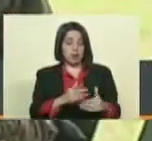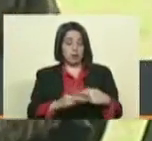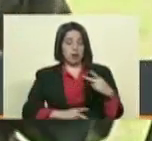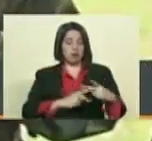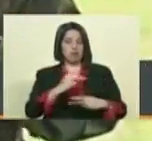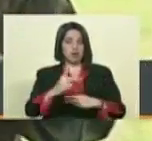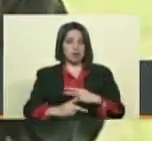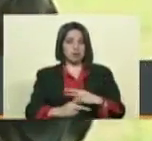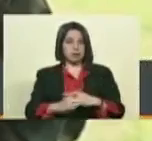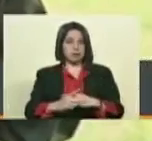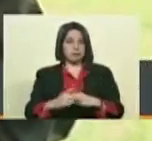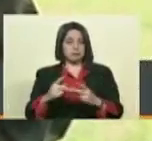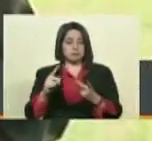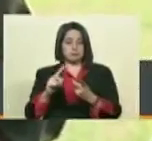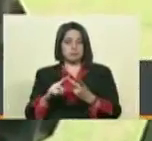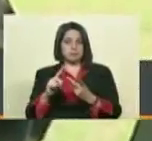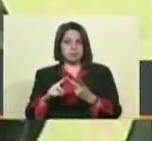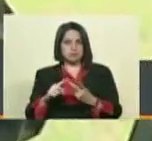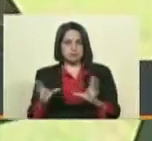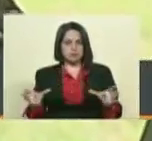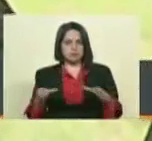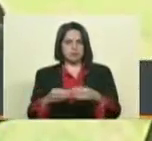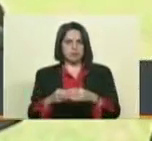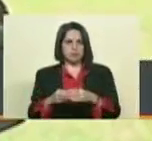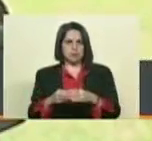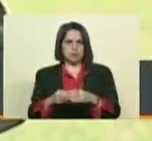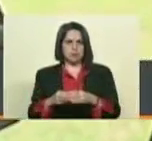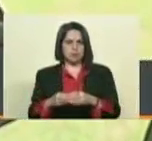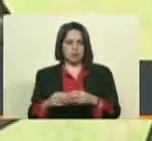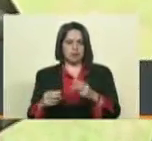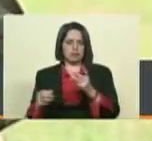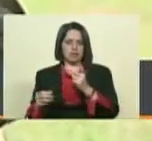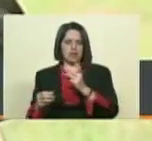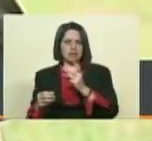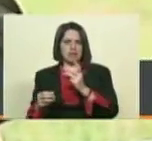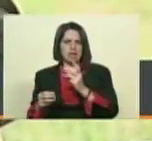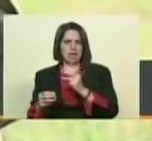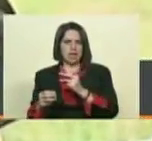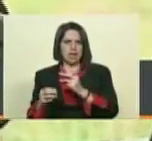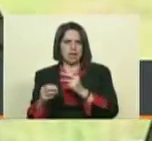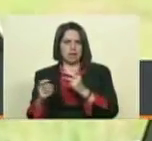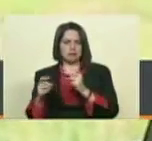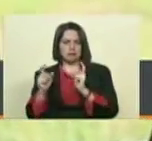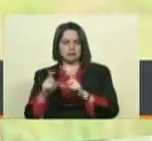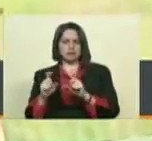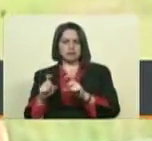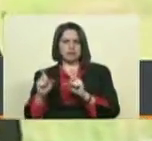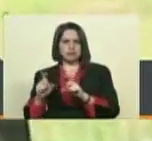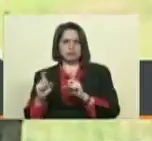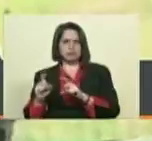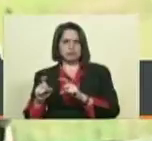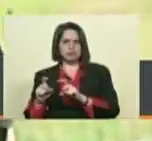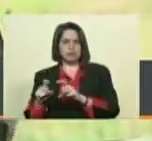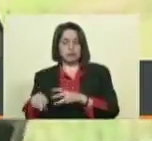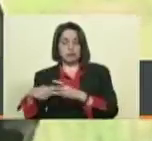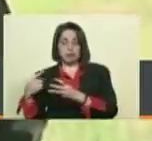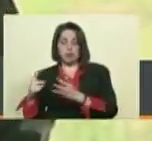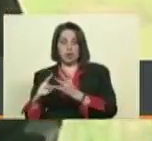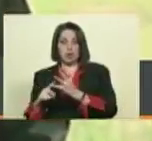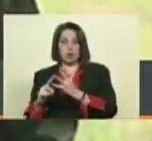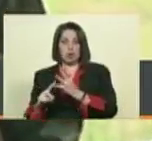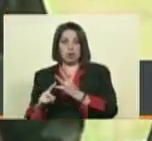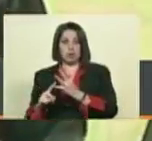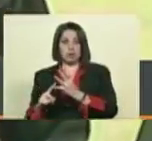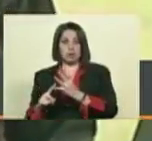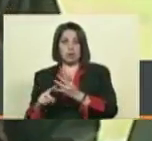planificación, una segunda etapa de concentración, una tercera etapa de instrucción y luego pasamos a lo que es la